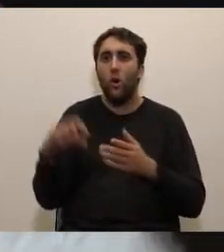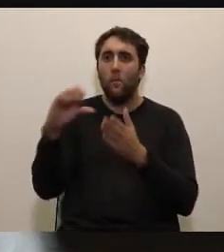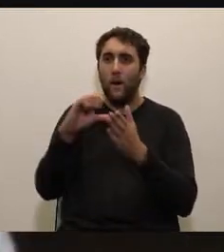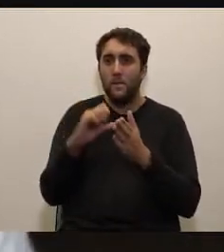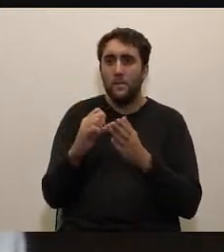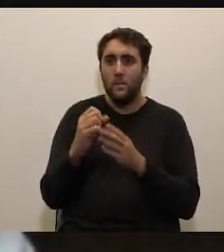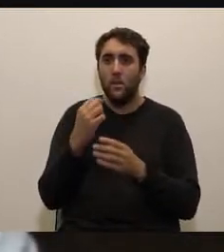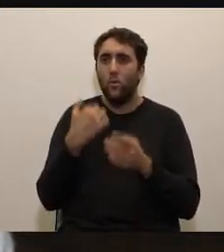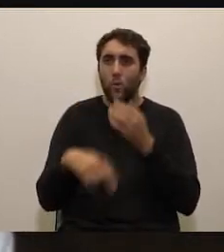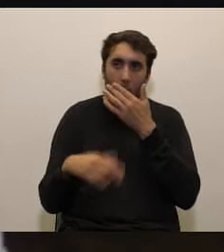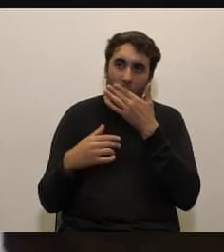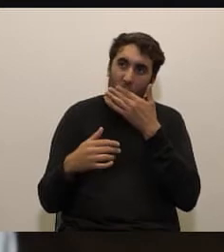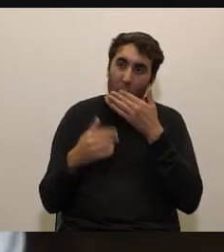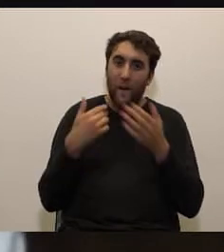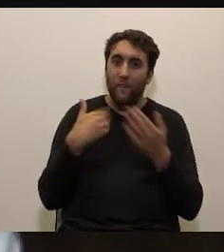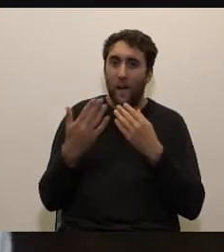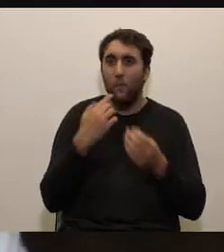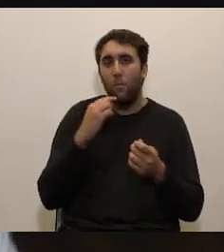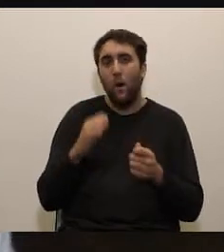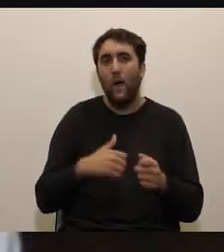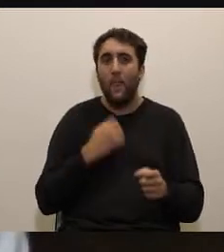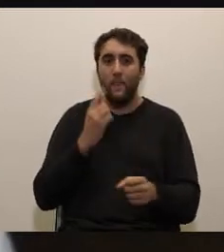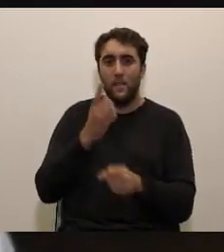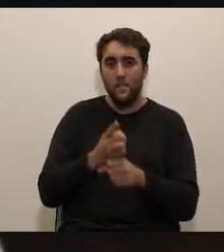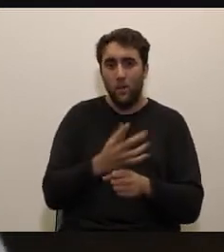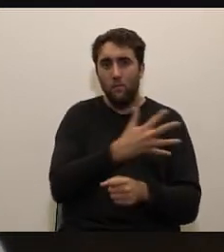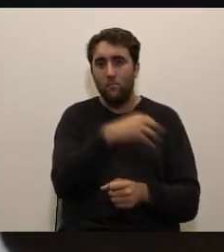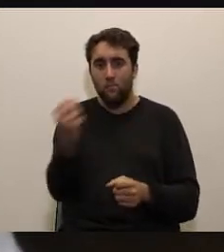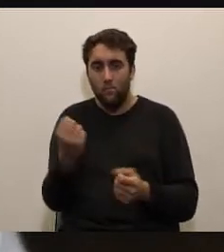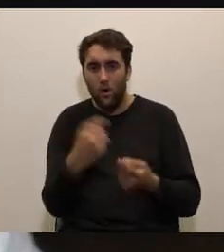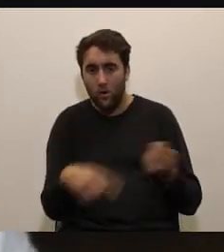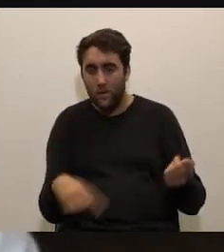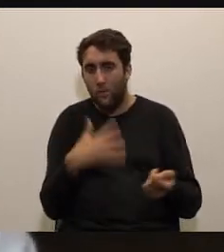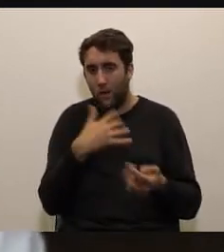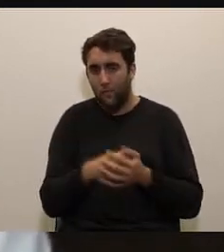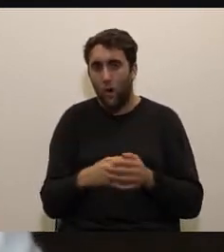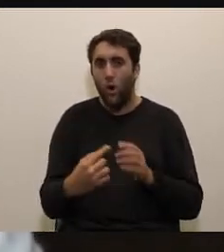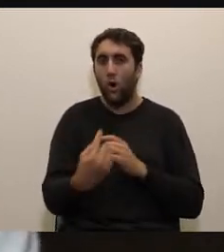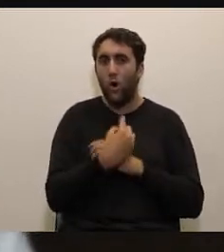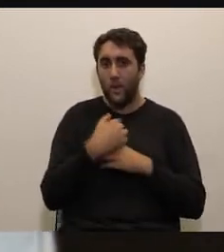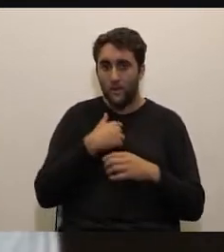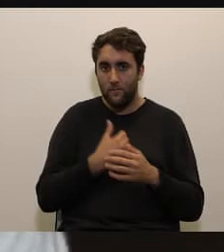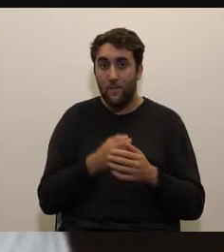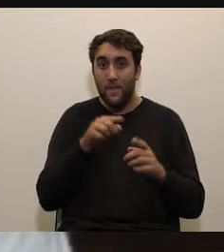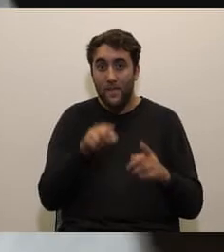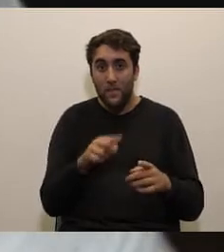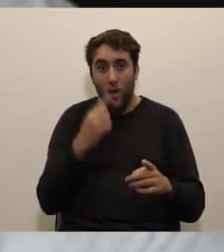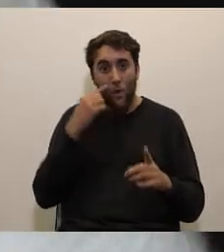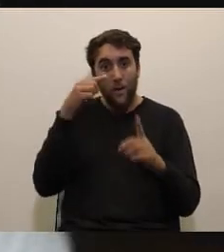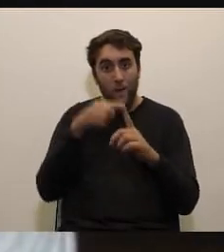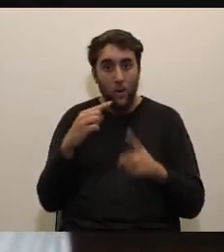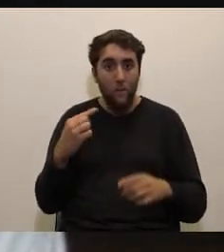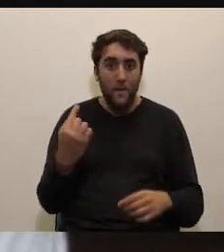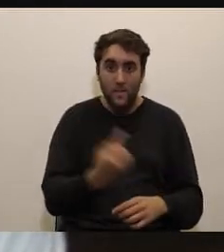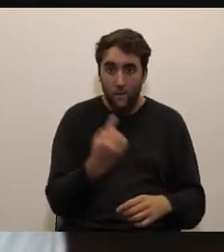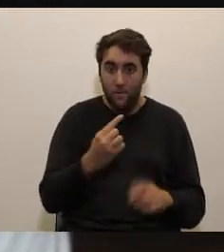país, nunca vas a hablar, etcétera, decide tomar una decisión que te perjudica. Entonces, está el objetivo principal de